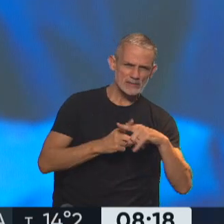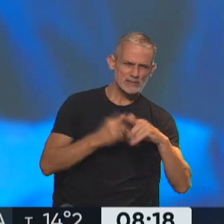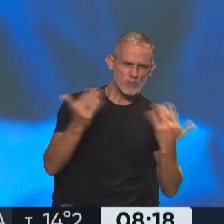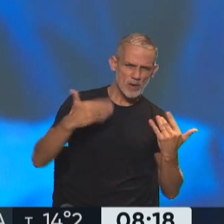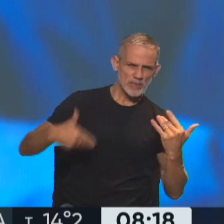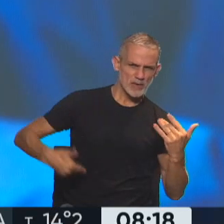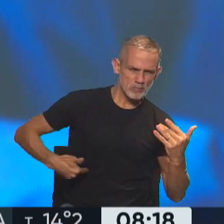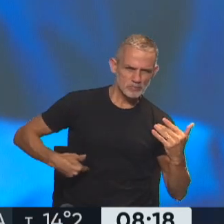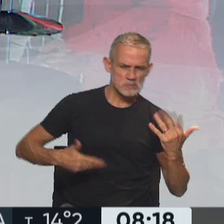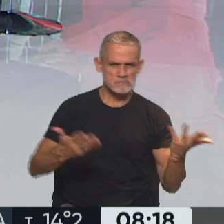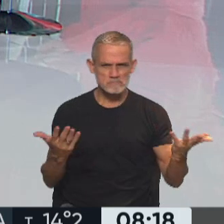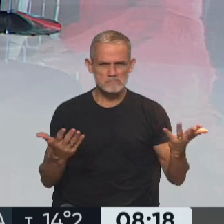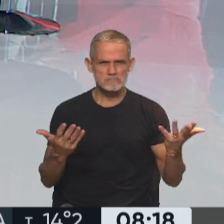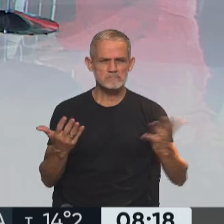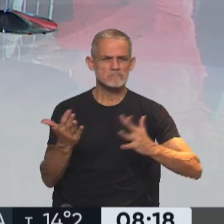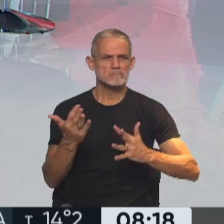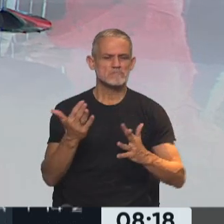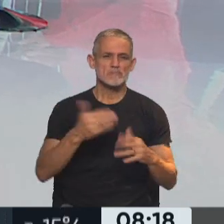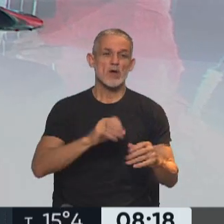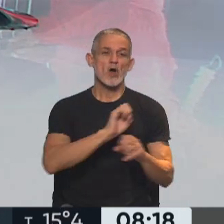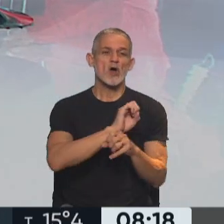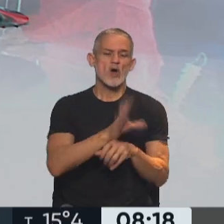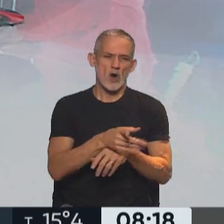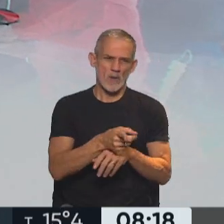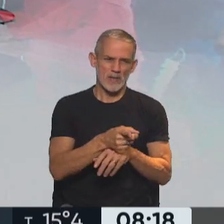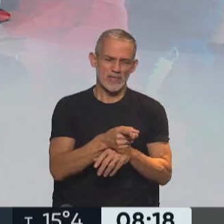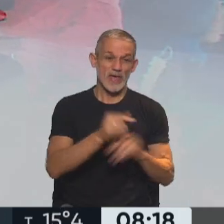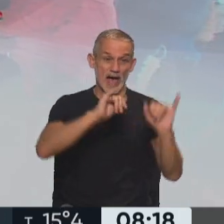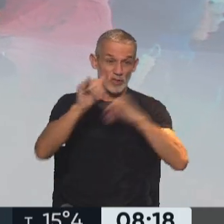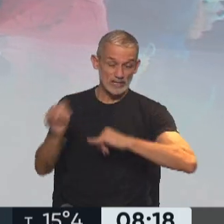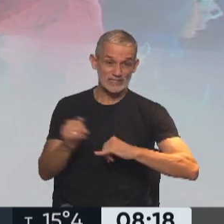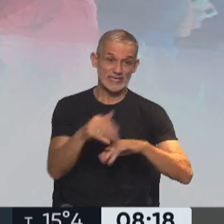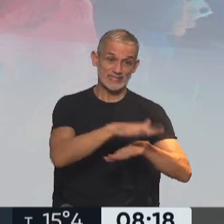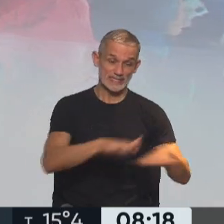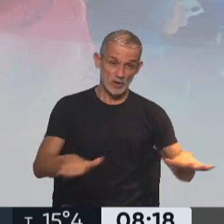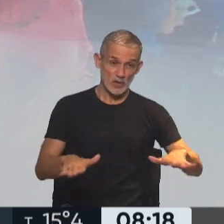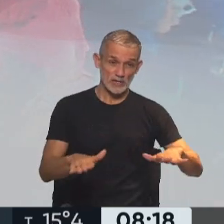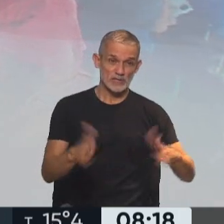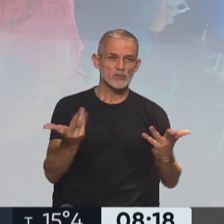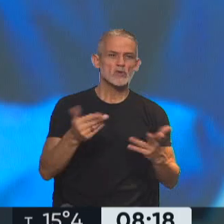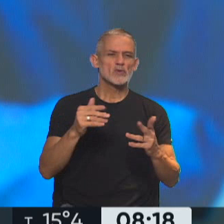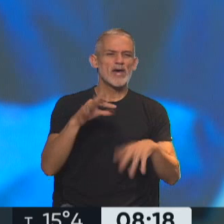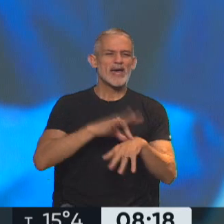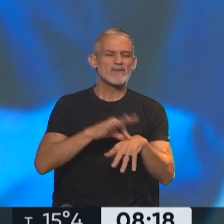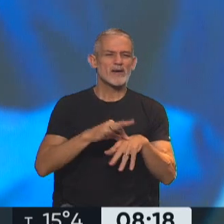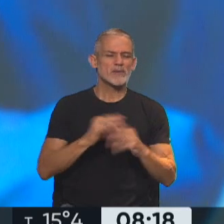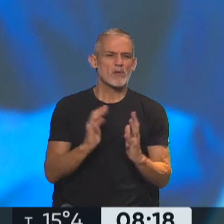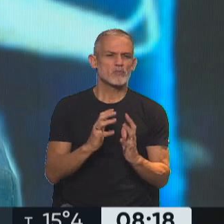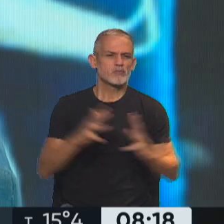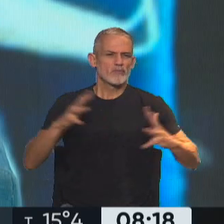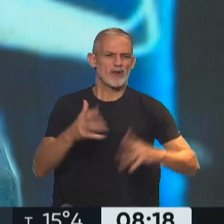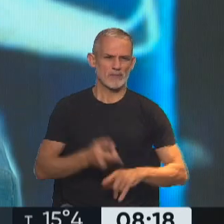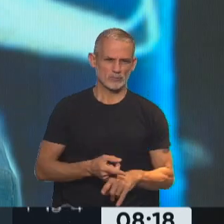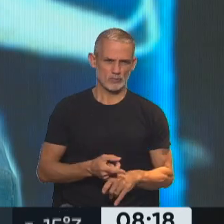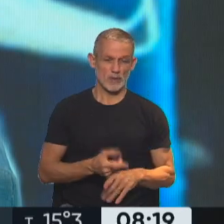llegar a ser, vos sabés que uno de los derivados del COVID en los adolescentes y en los niños, sobre todo, es la enfermedad inflamatoria. Sí,